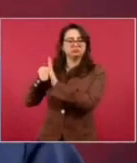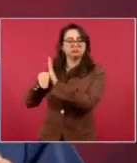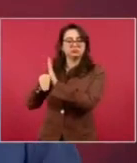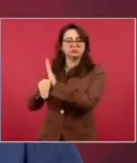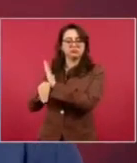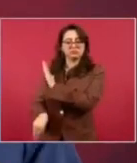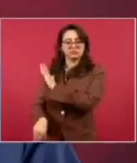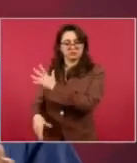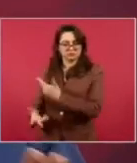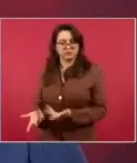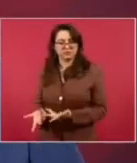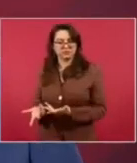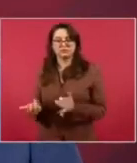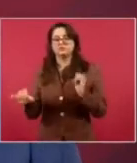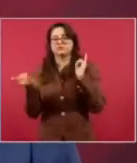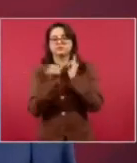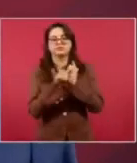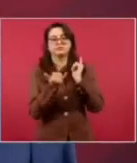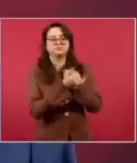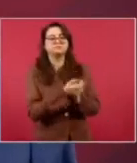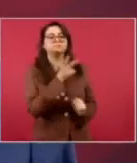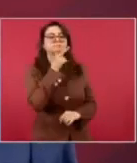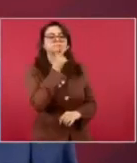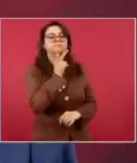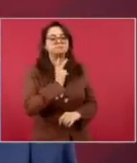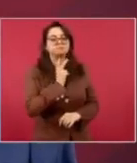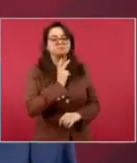como lo hicieron con la petroquímica,